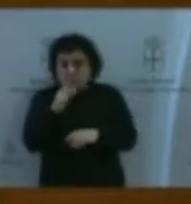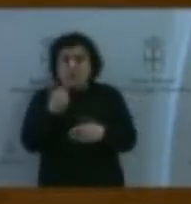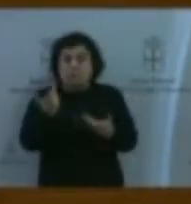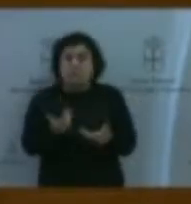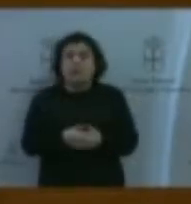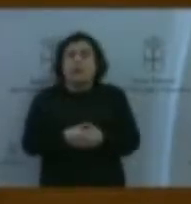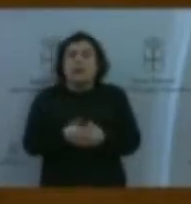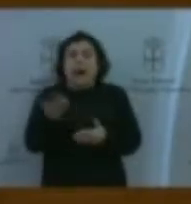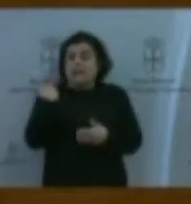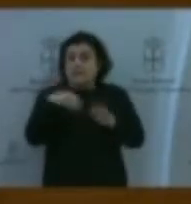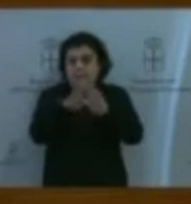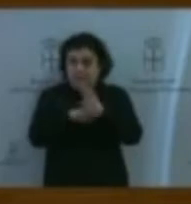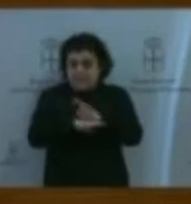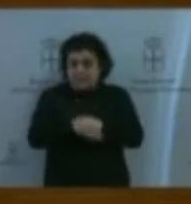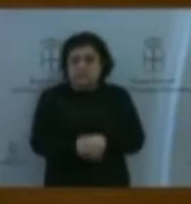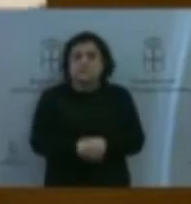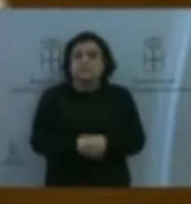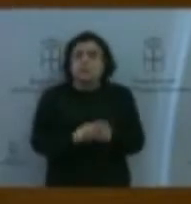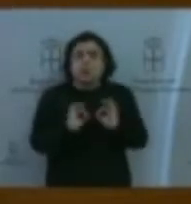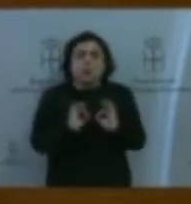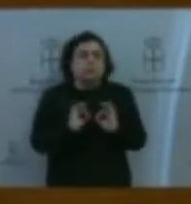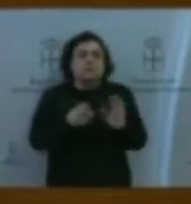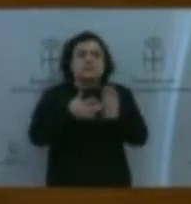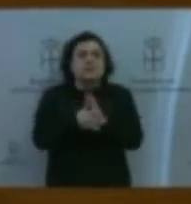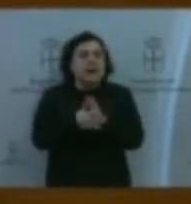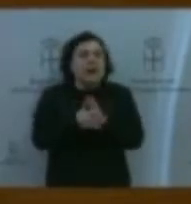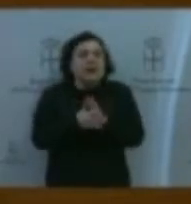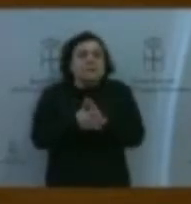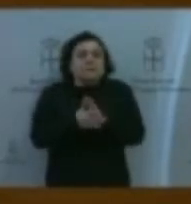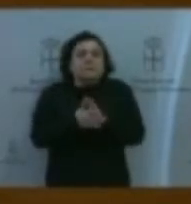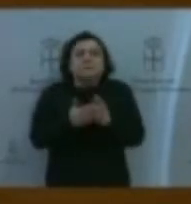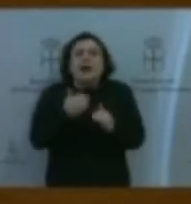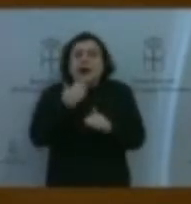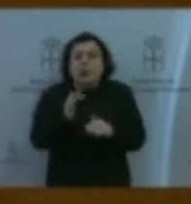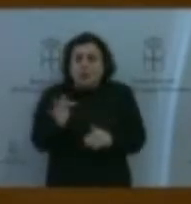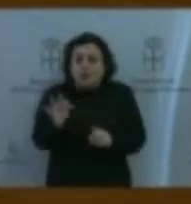Un balón de oxígeno que nos da tiempo, espacio y recursos.